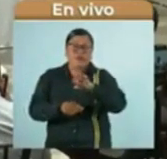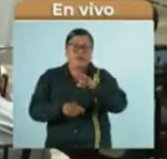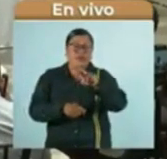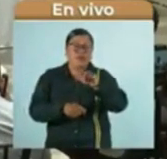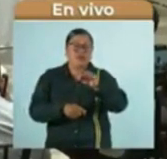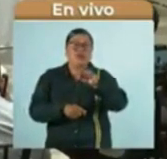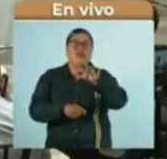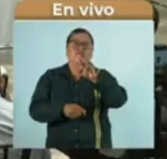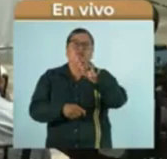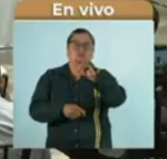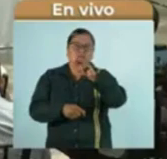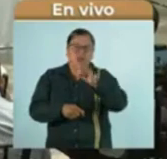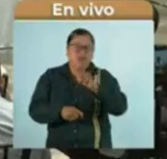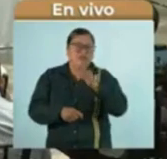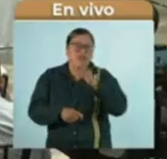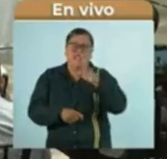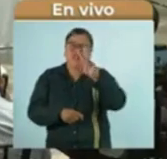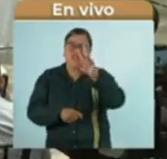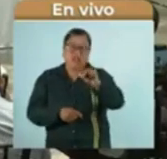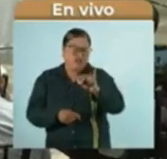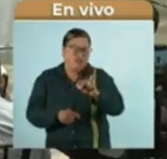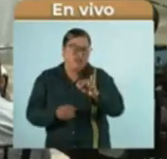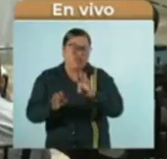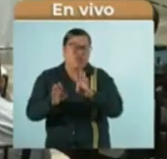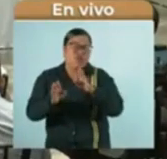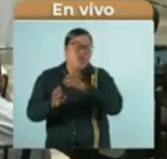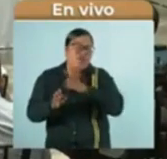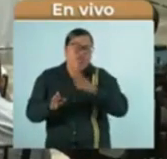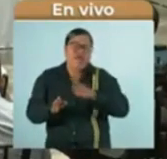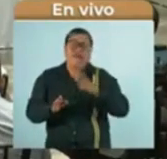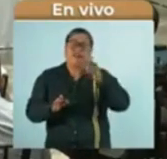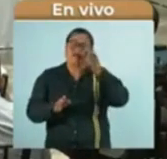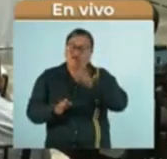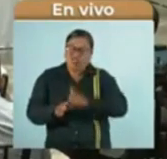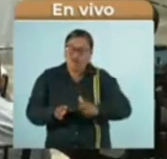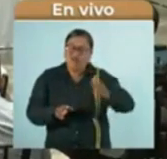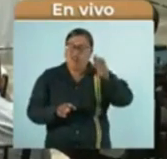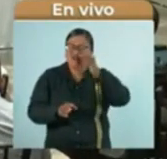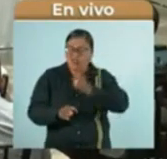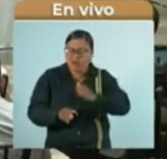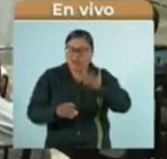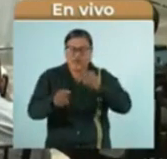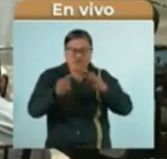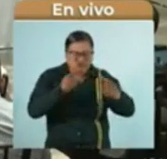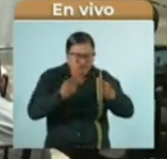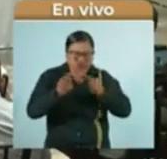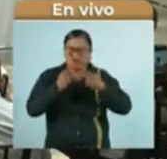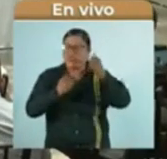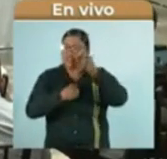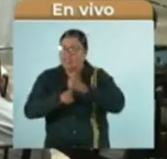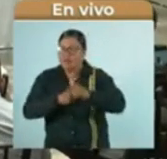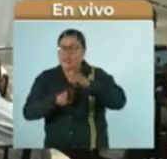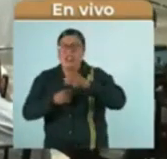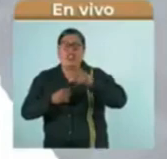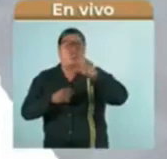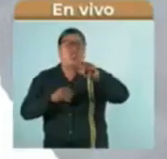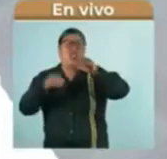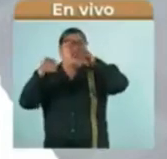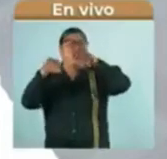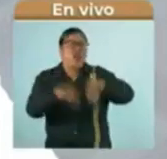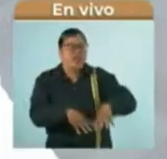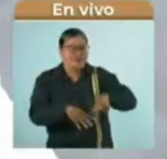es no agotar el diálogo todo el tiempo hay que procurar por la